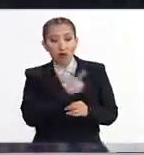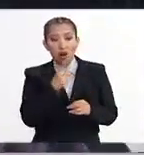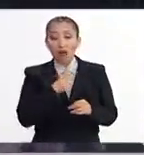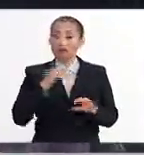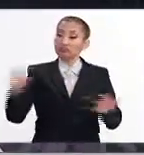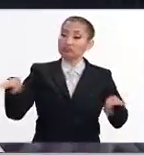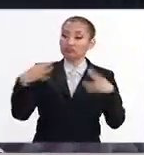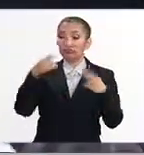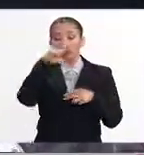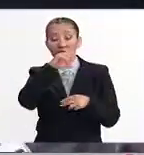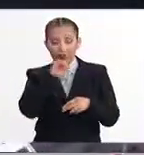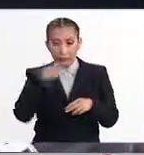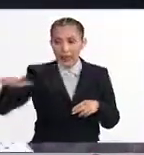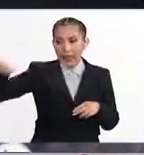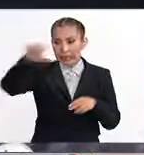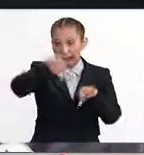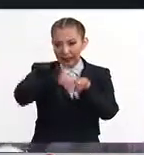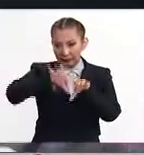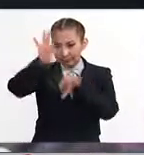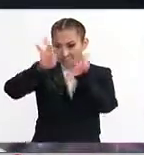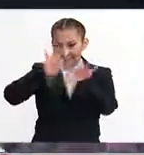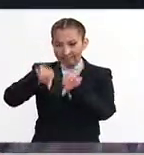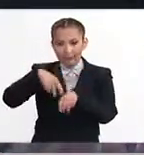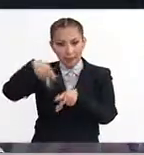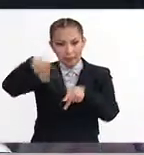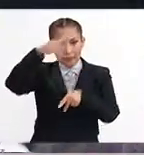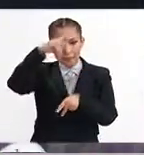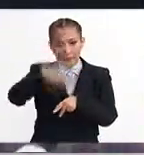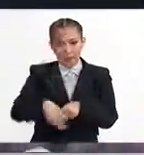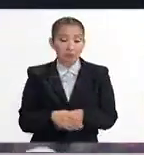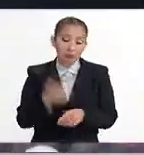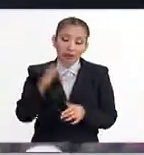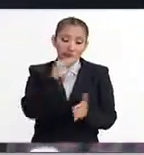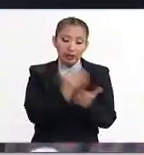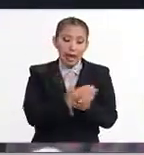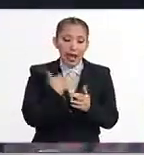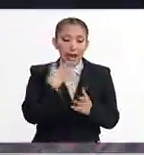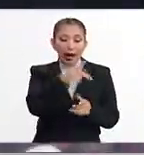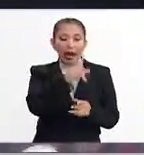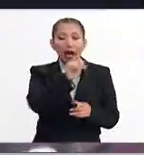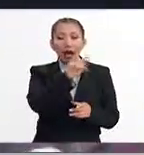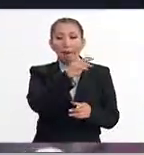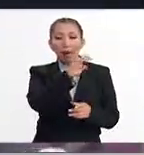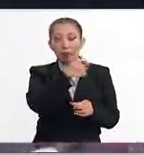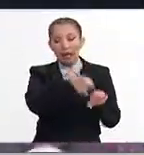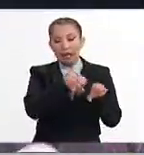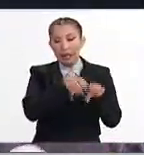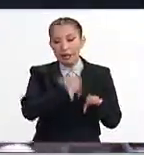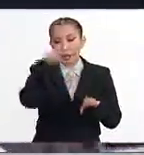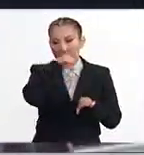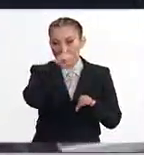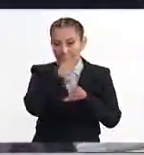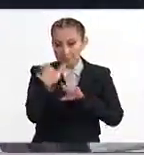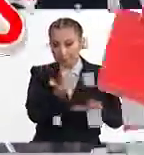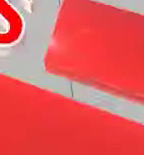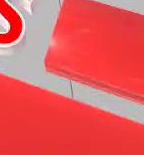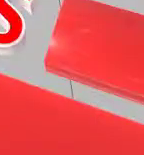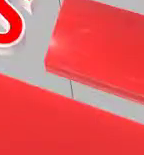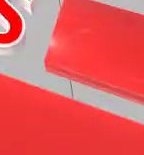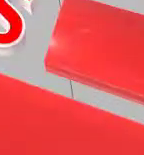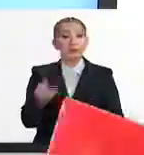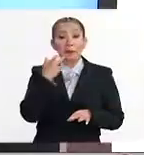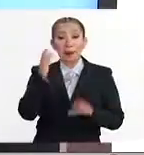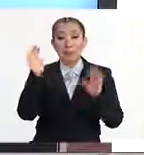en ídolos de las Águilas, sino de la selección mexicana. Ahí termina entonces la aventura de la Volpe con el equipo del América. Si estamos